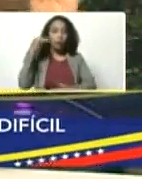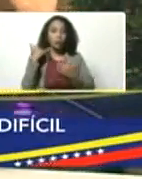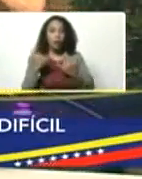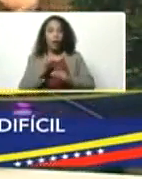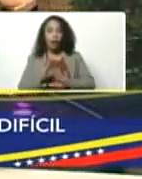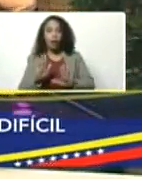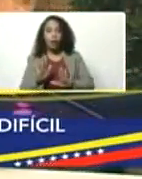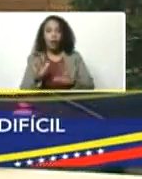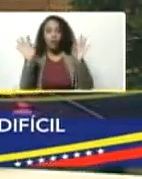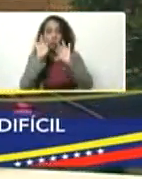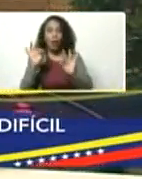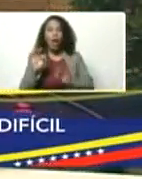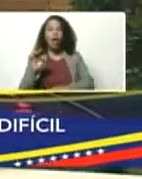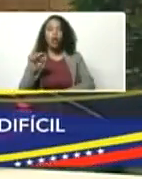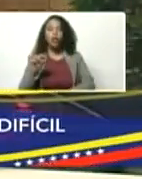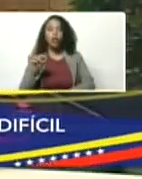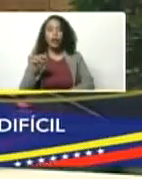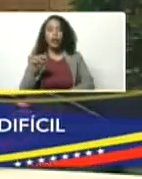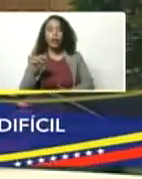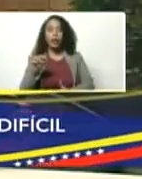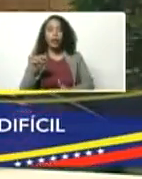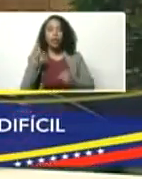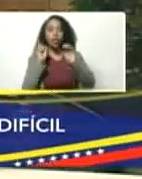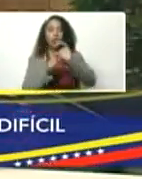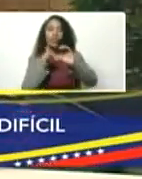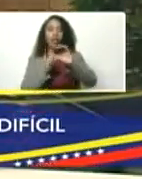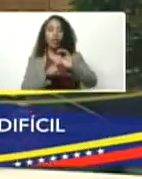el modelo soviético, el modelo de Europa del Este.